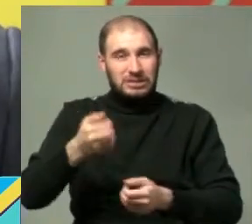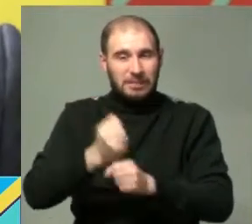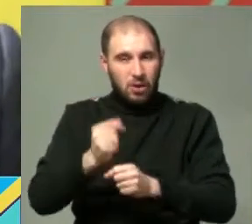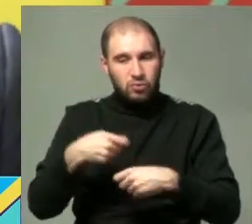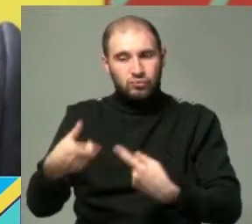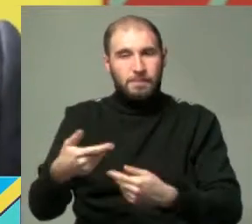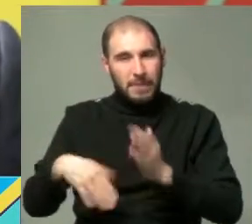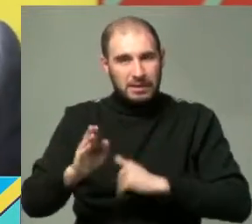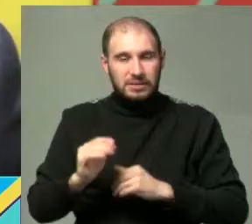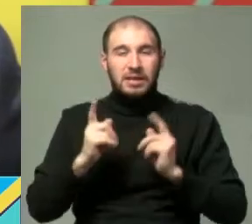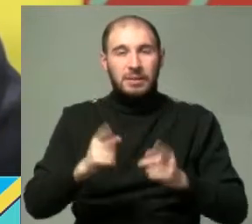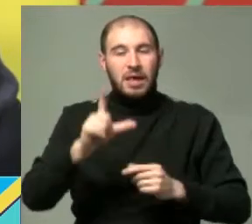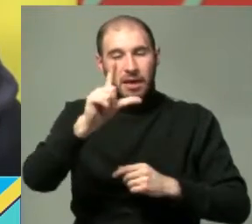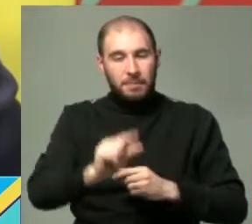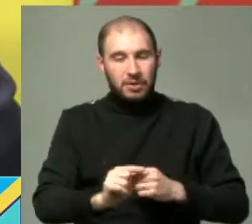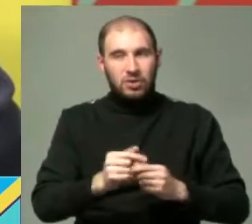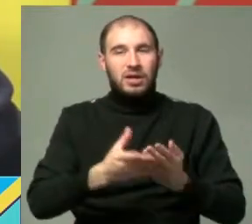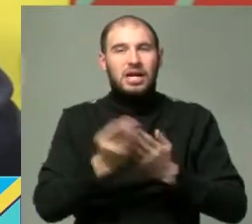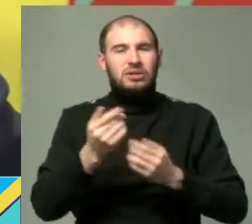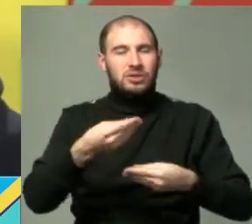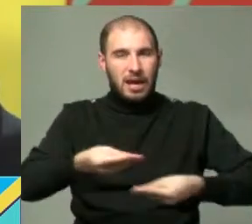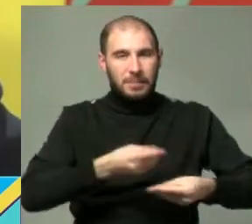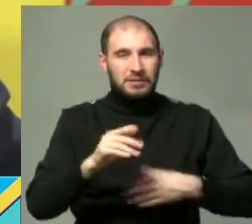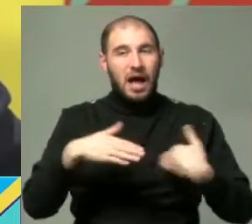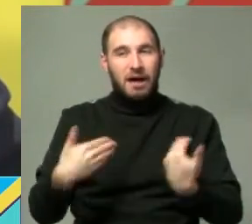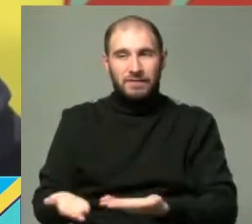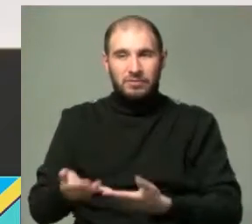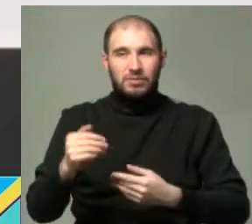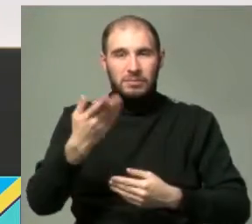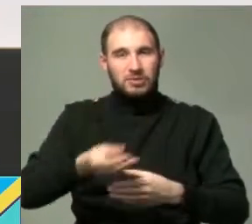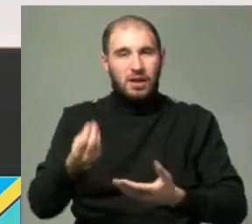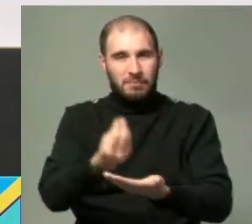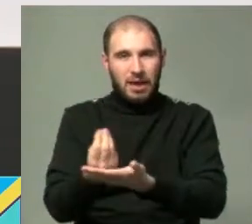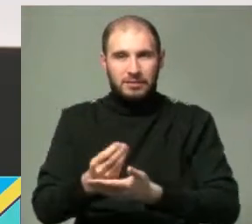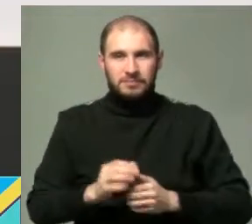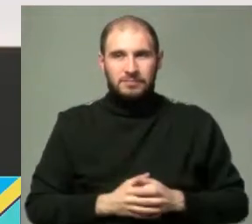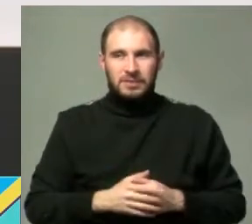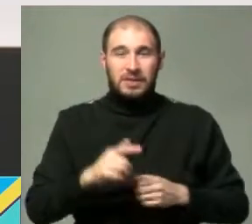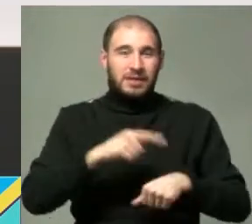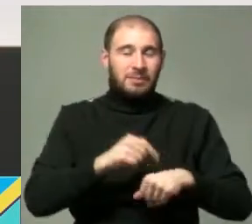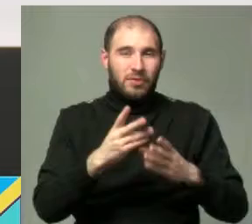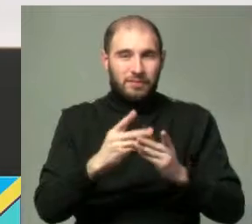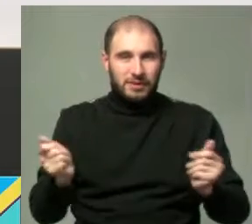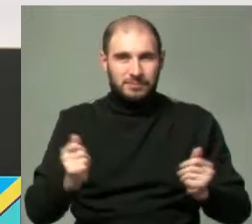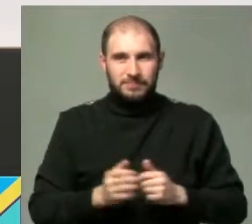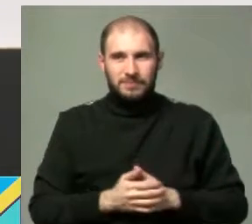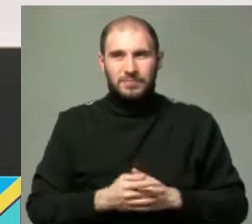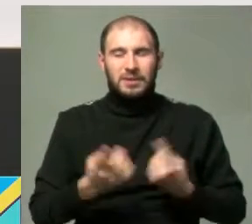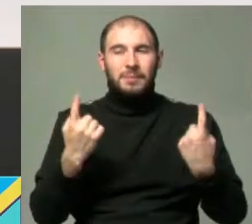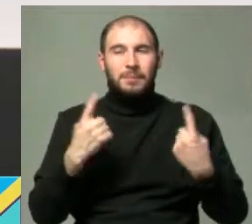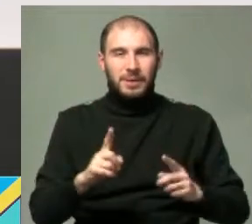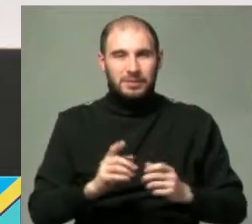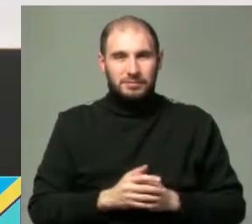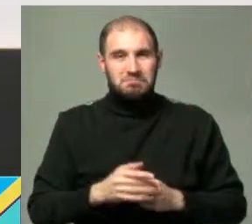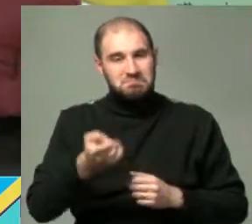y obviamente una disminución de estos costos de la empresa que favorecería la inclusión de gente. Bueno, se nos acabó el tiempo, pero ha